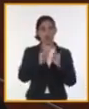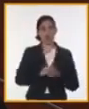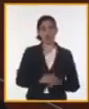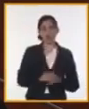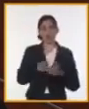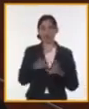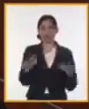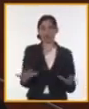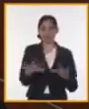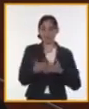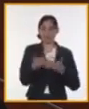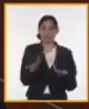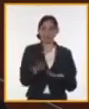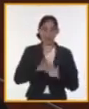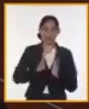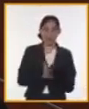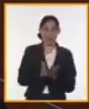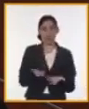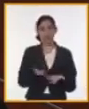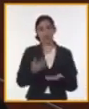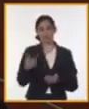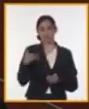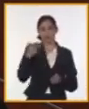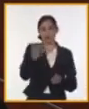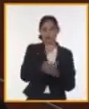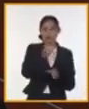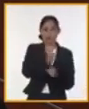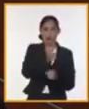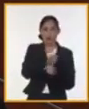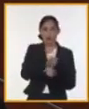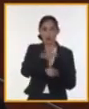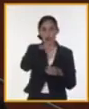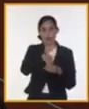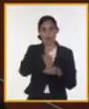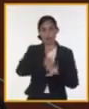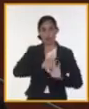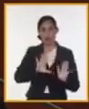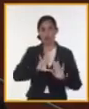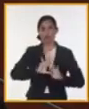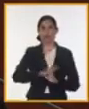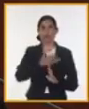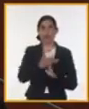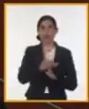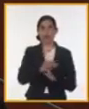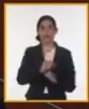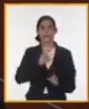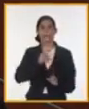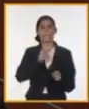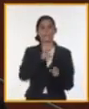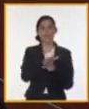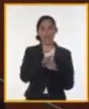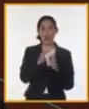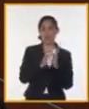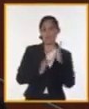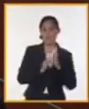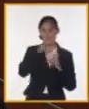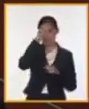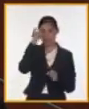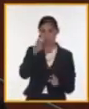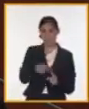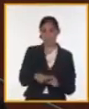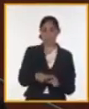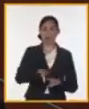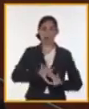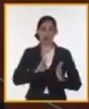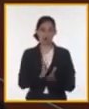refirió cómo lo estamos implementando en el órgano y estaríamos ya en condiciones a partir del mes de septiembre en que hagamos todas las